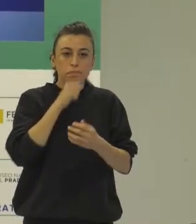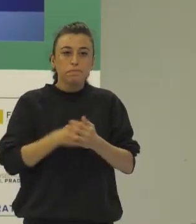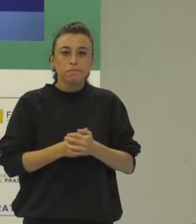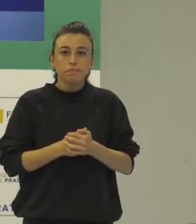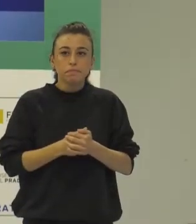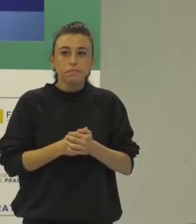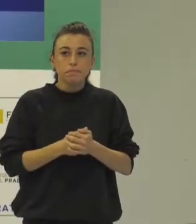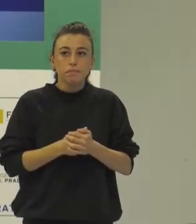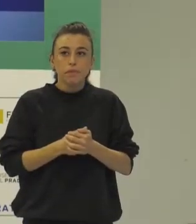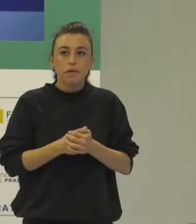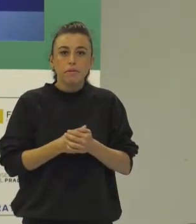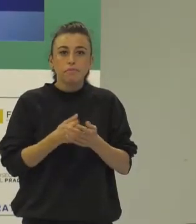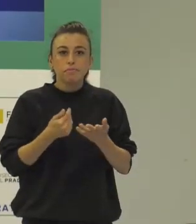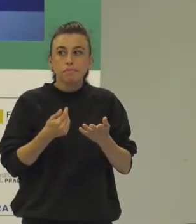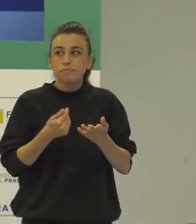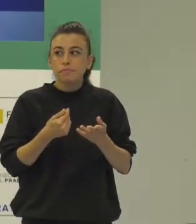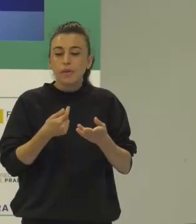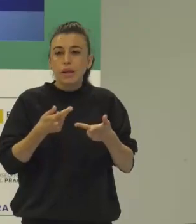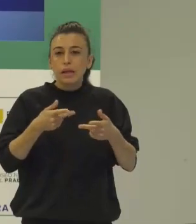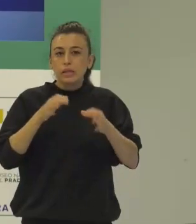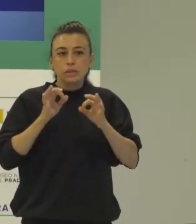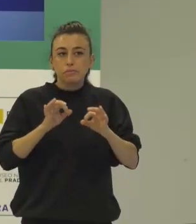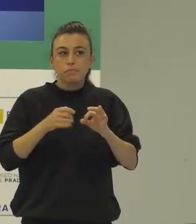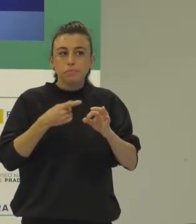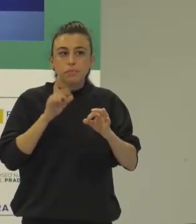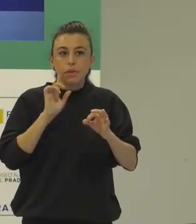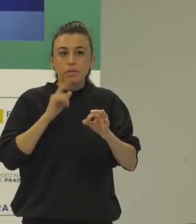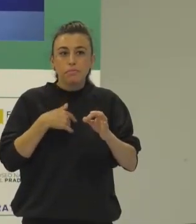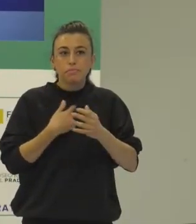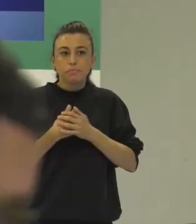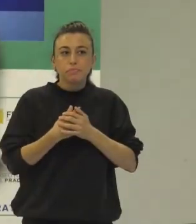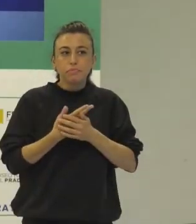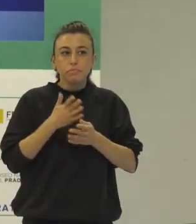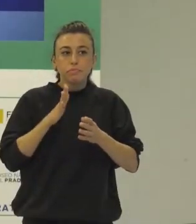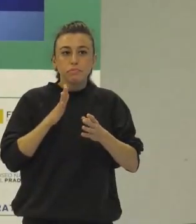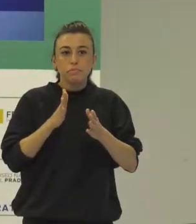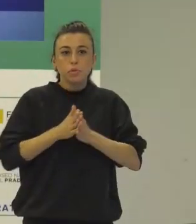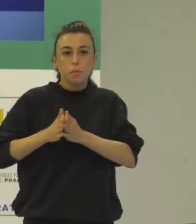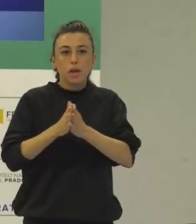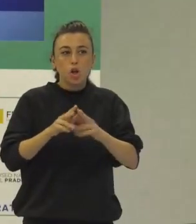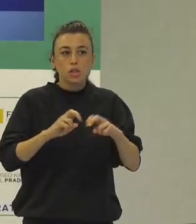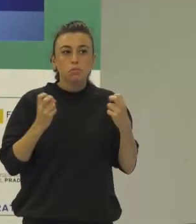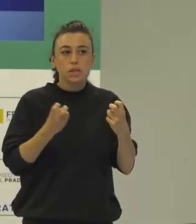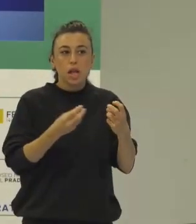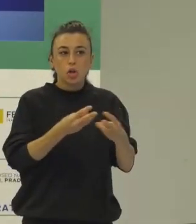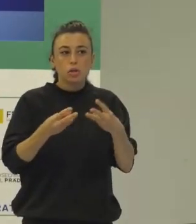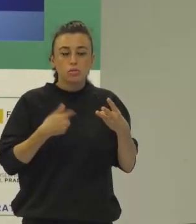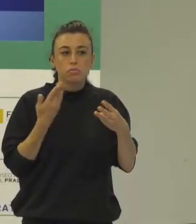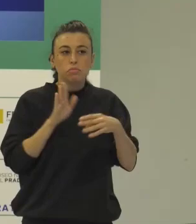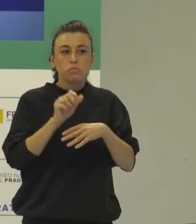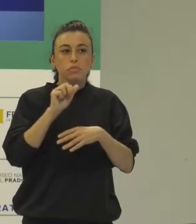Caribe, digamos. En fin, bueno, es el Caribe, exactamente. Voy a presentar a mis tres compañeros de mesa. Bueno, empezando por Abraham